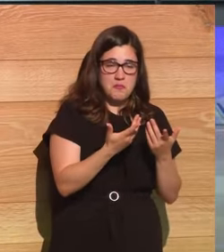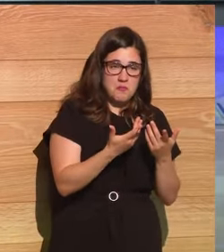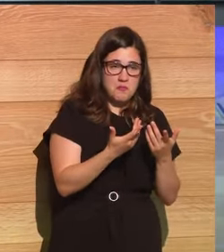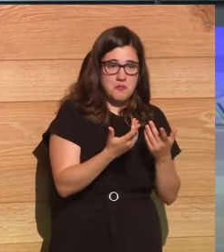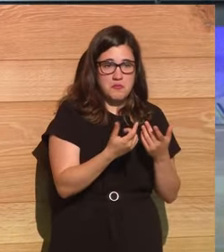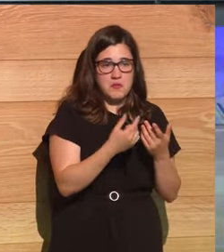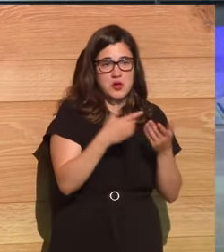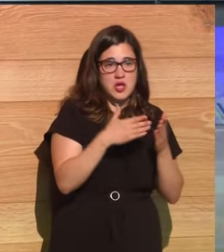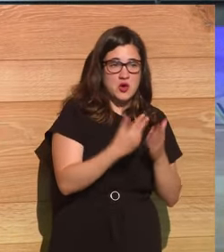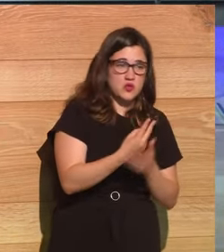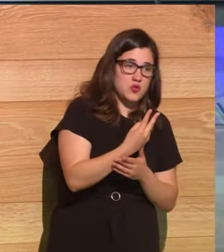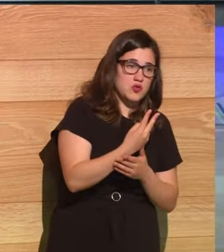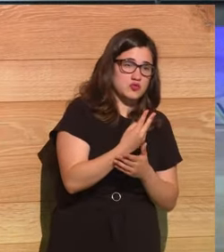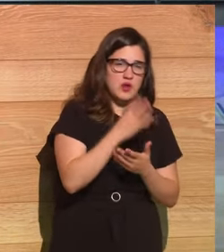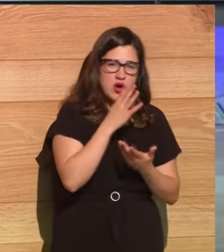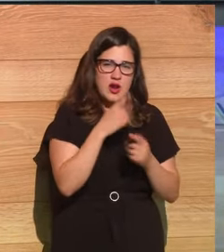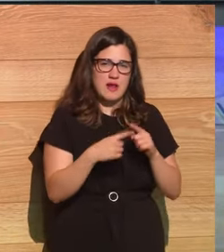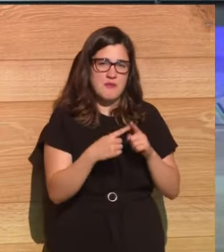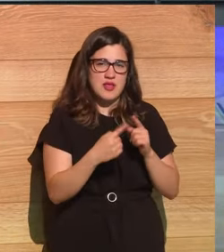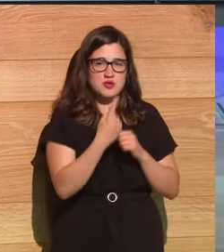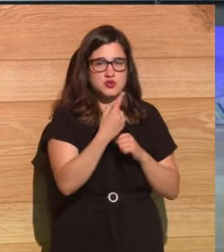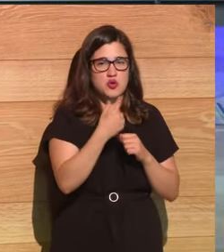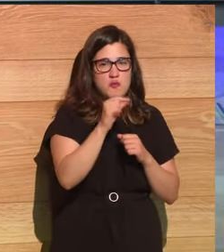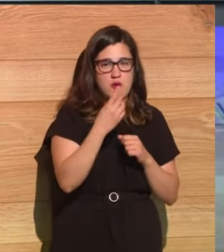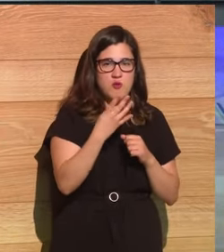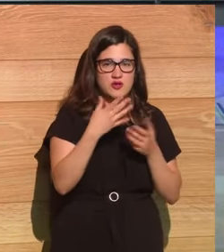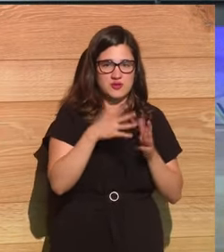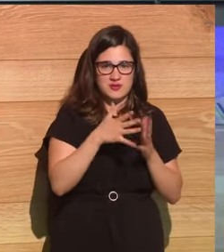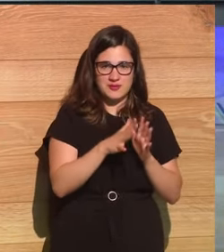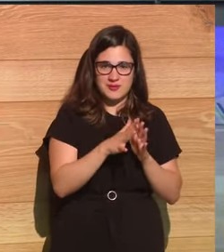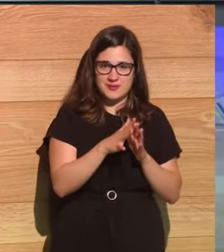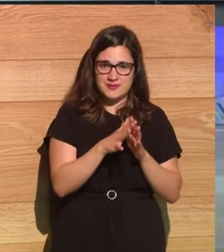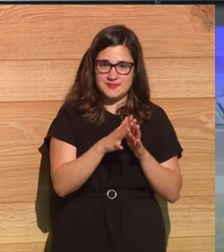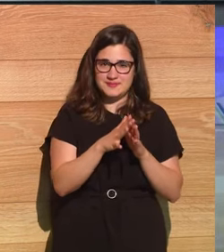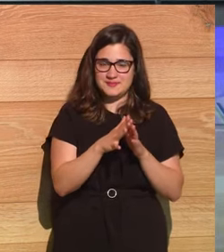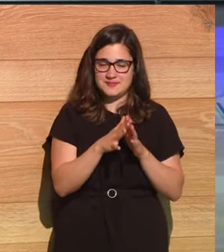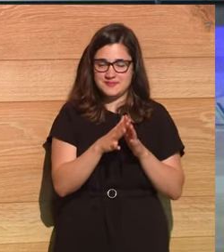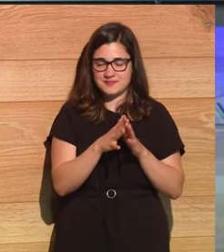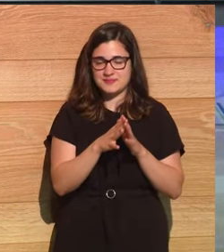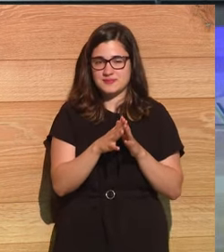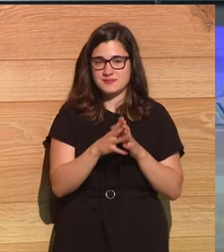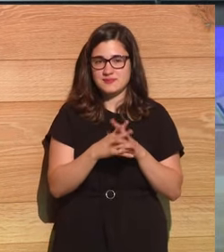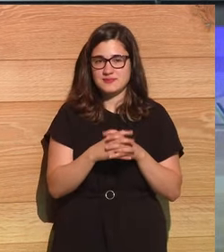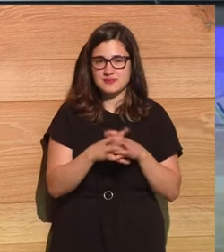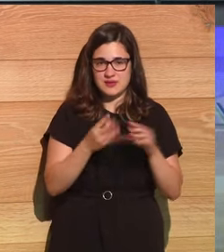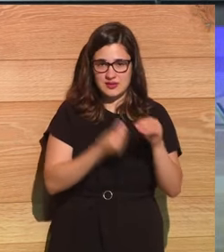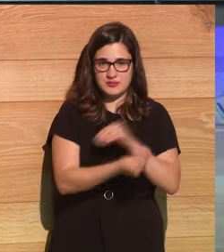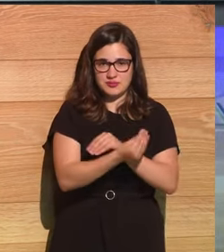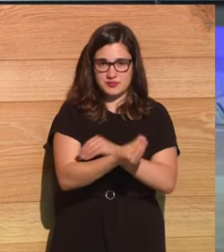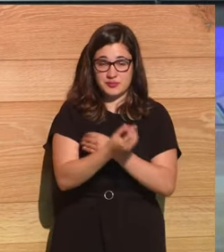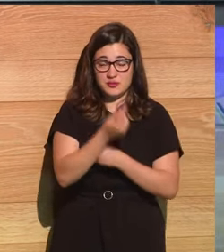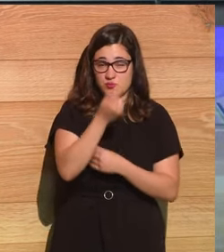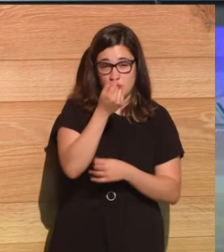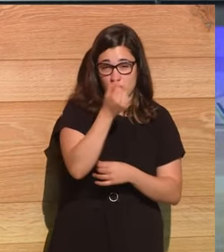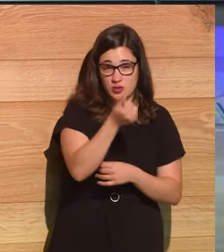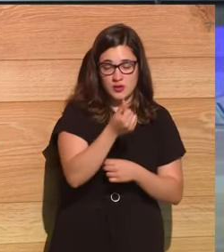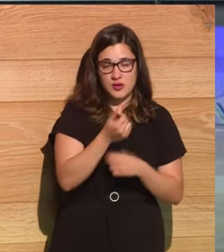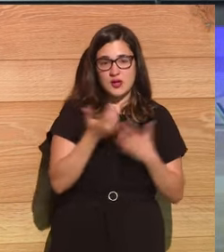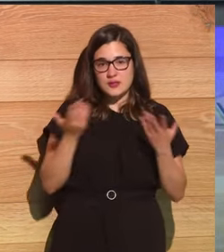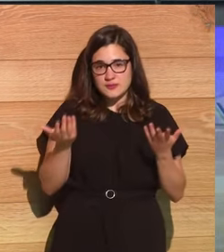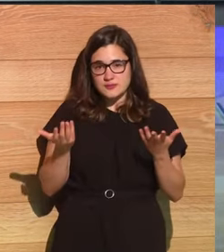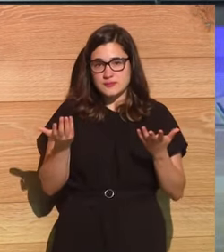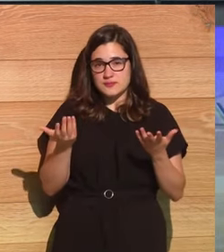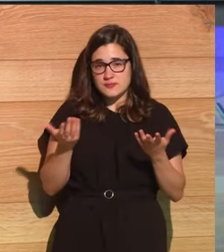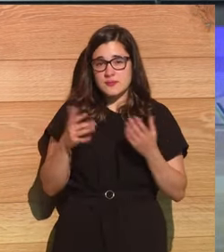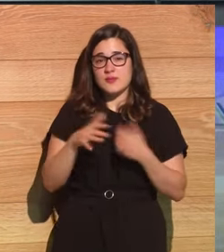uno, dos hijos, creo que la media ahora está en 1,4 hijos, o sea, de natalidad en España, o sea, que realmente muy poco. Entonces, claro,